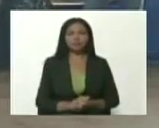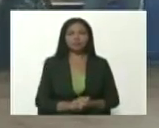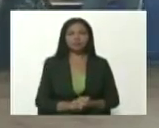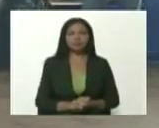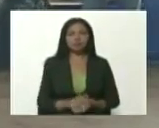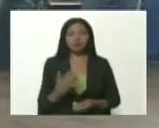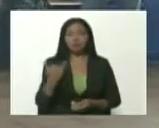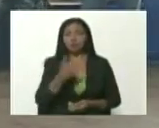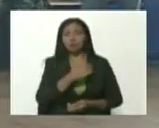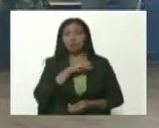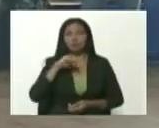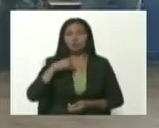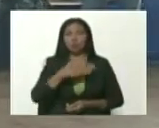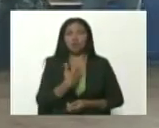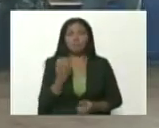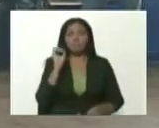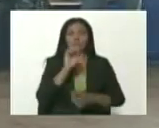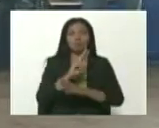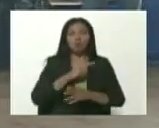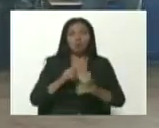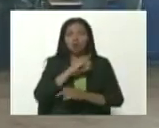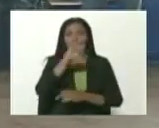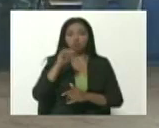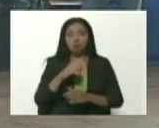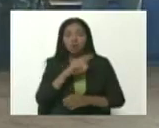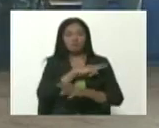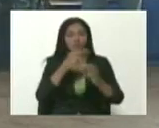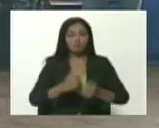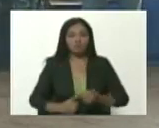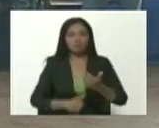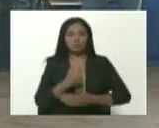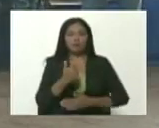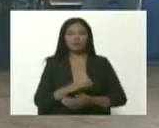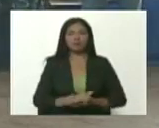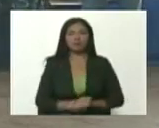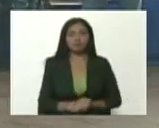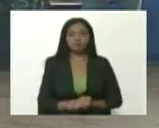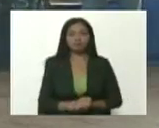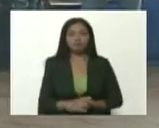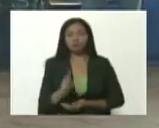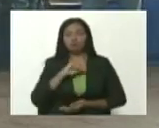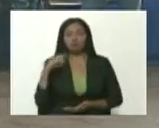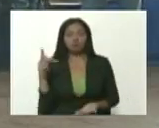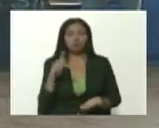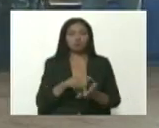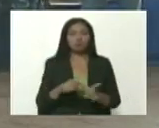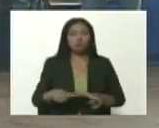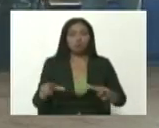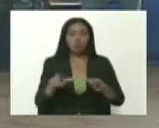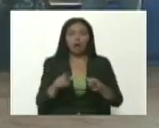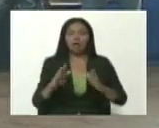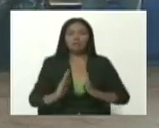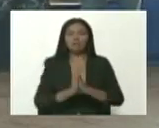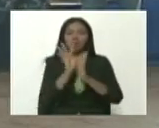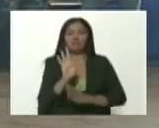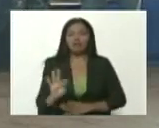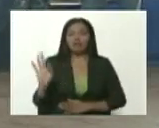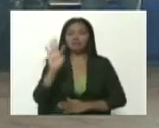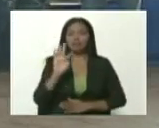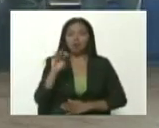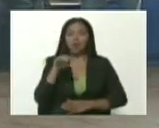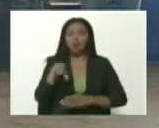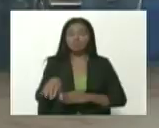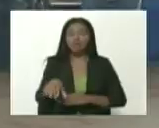Le queremos enviar desde el Zulia fortaleza y fuerza, camarada presidente, que estamos en San Francisco del